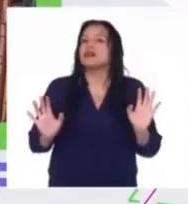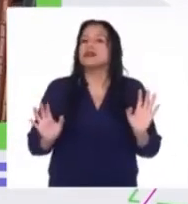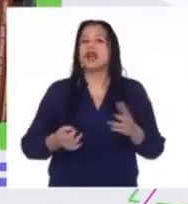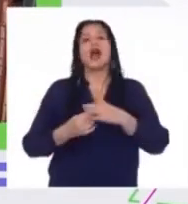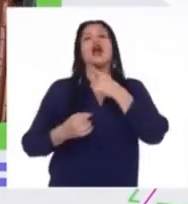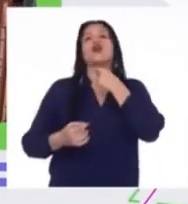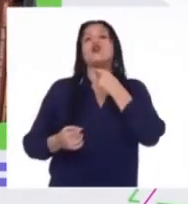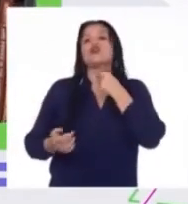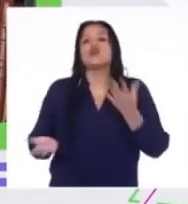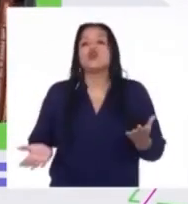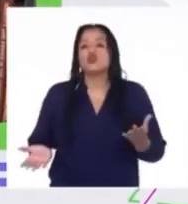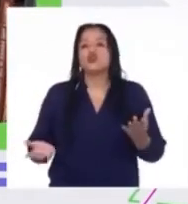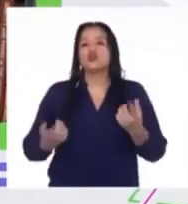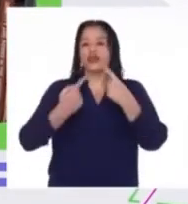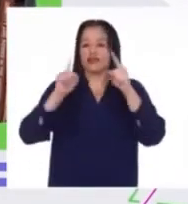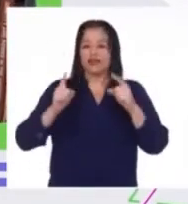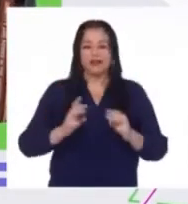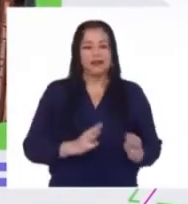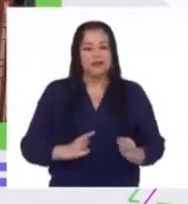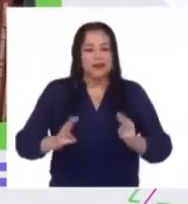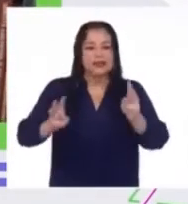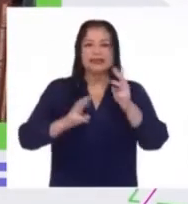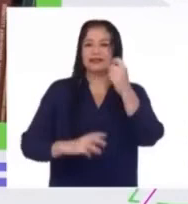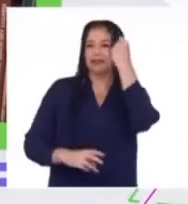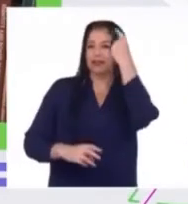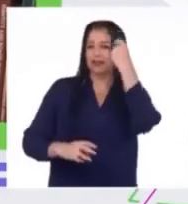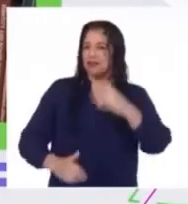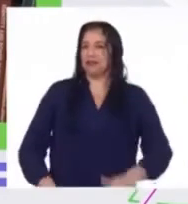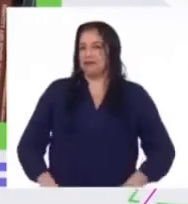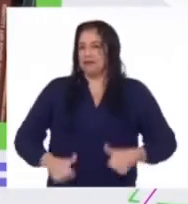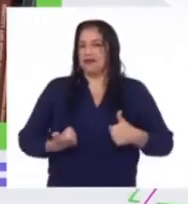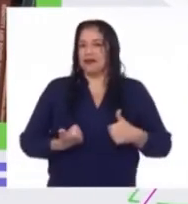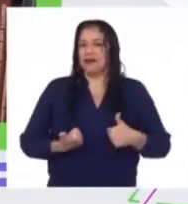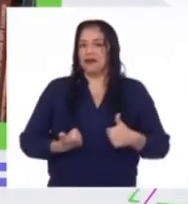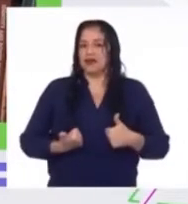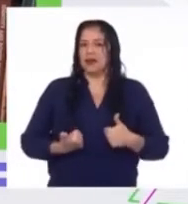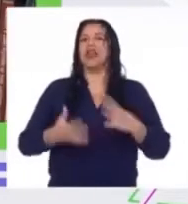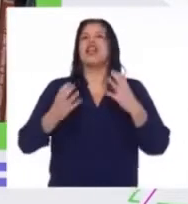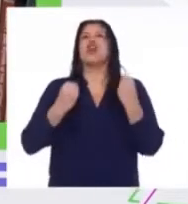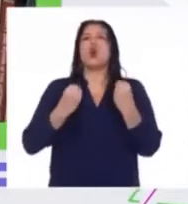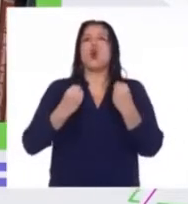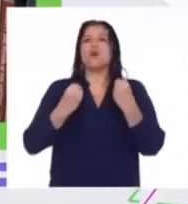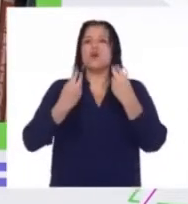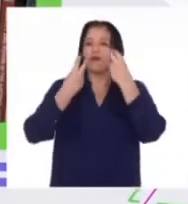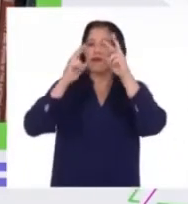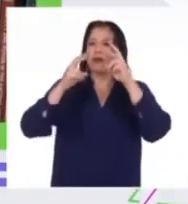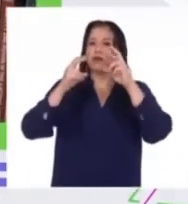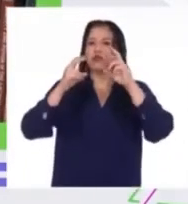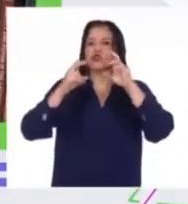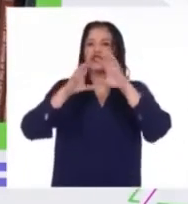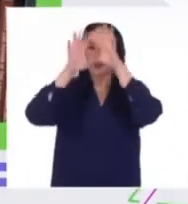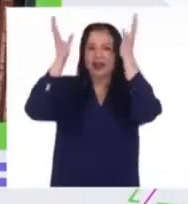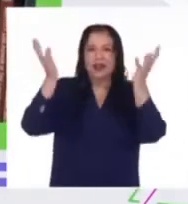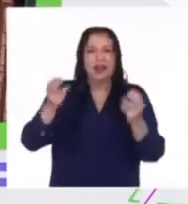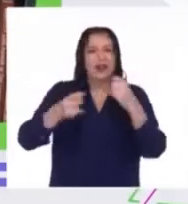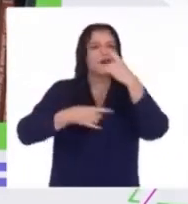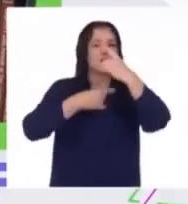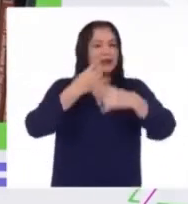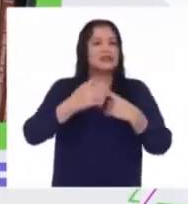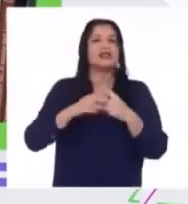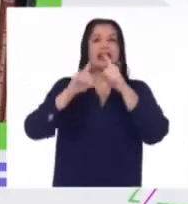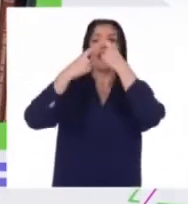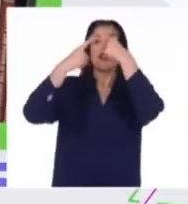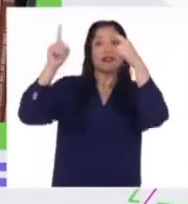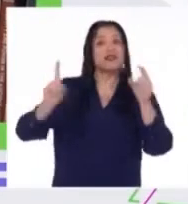nuestros gustos y nuestras maneras de entender la vida y el universo. Esta gran diversidad cultural es